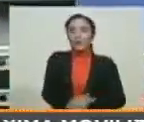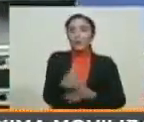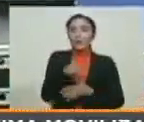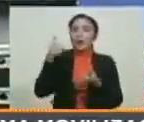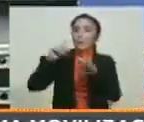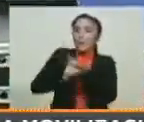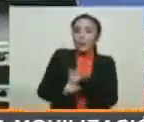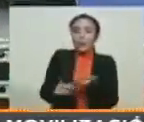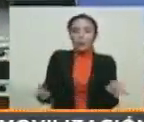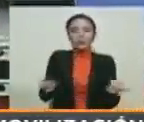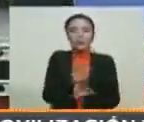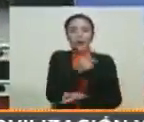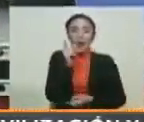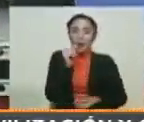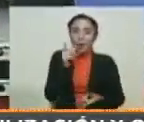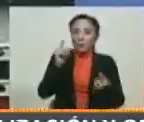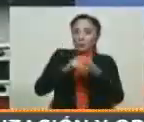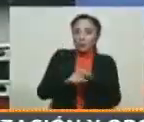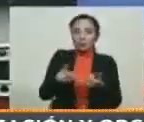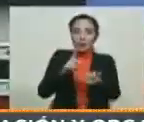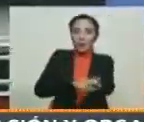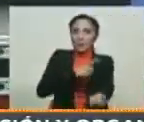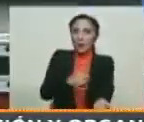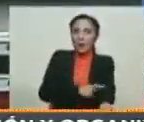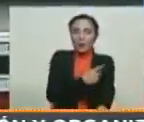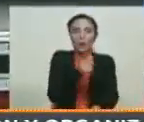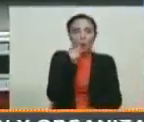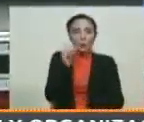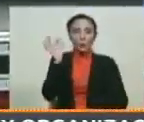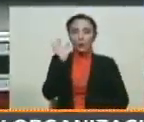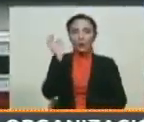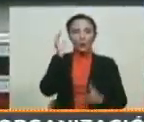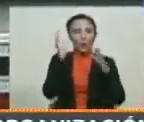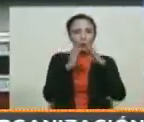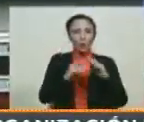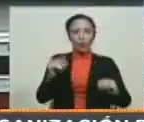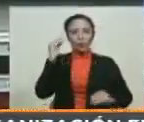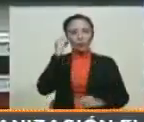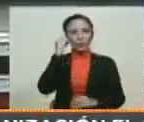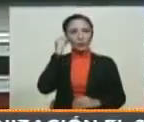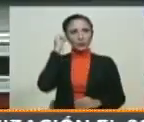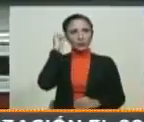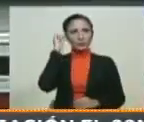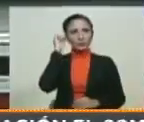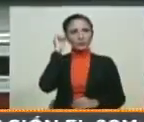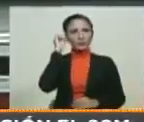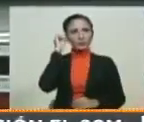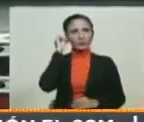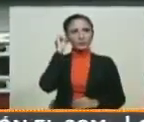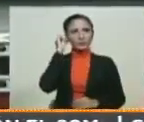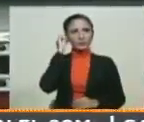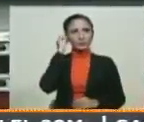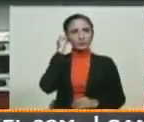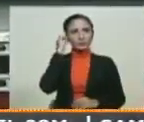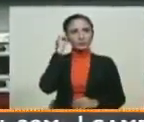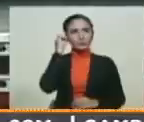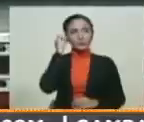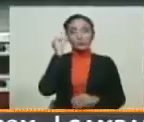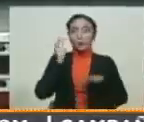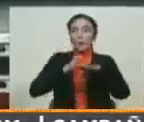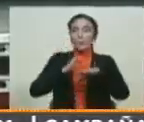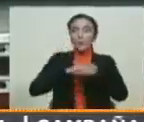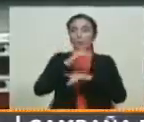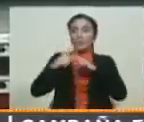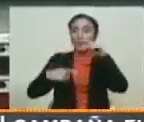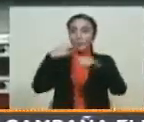mujer con el hombre con el hermano con la hermana porque el 20 de mayo vamos a escribir historia en venezuela